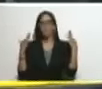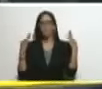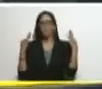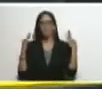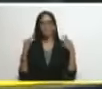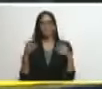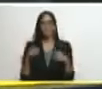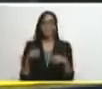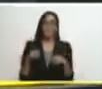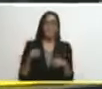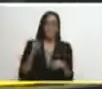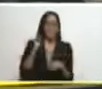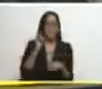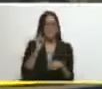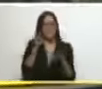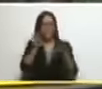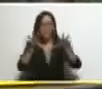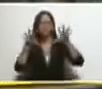Entendió,